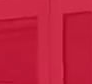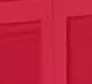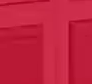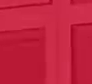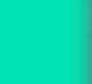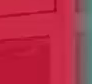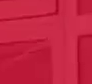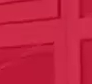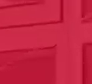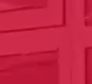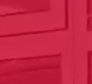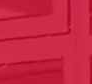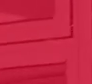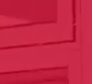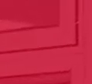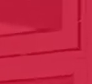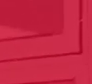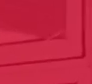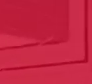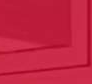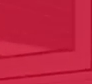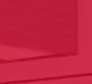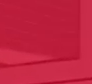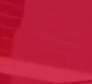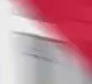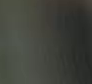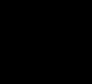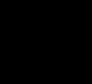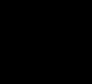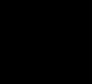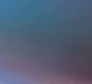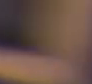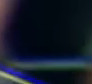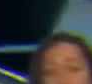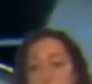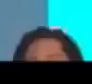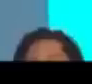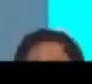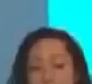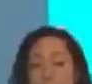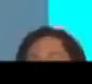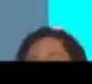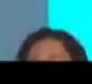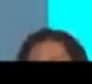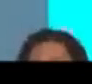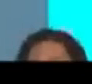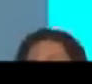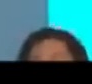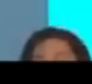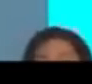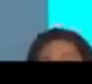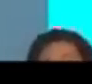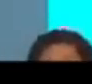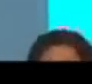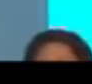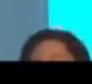mejor canal sobre trámites y noticias de ANSES. Bueno, la ANSES activará en este mes de febrero el último calendario de